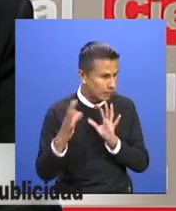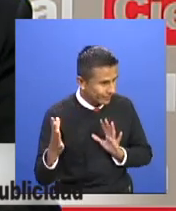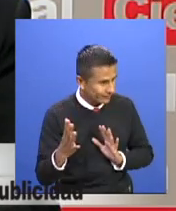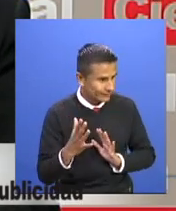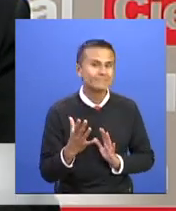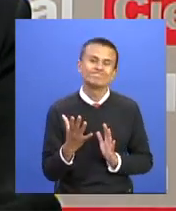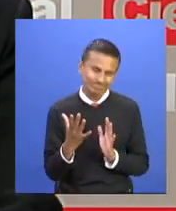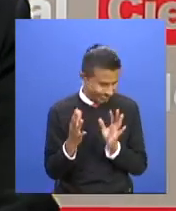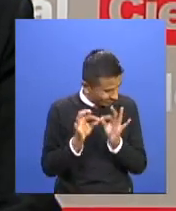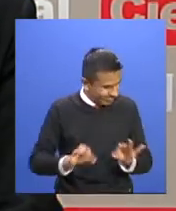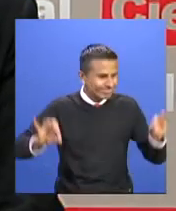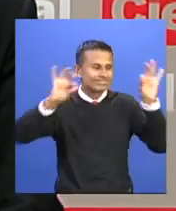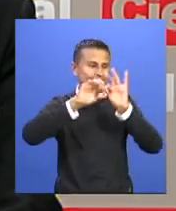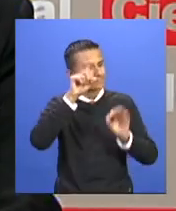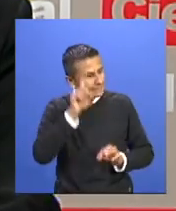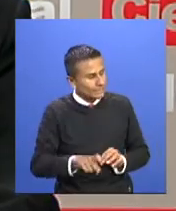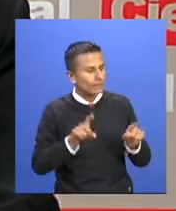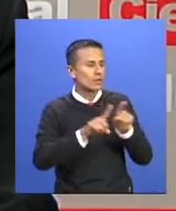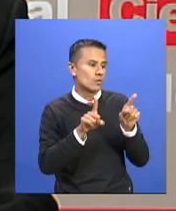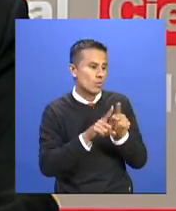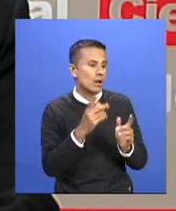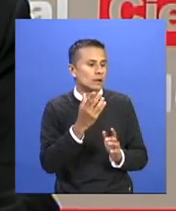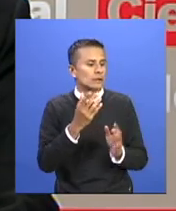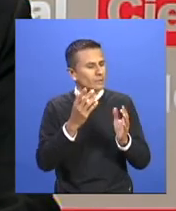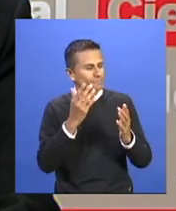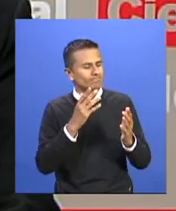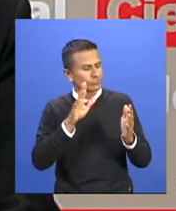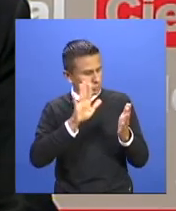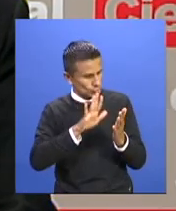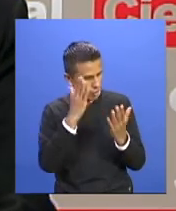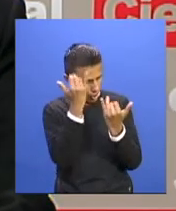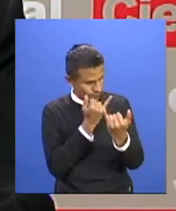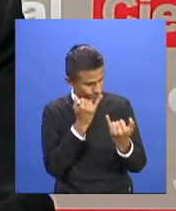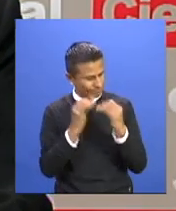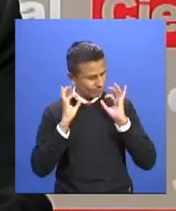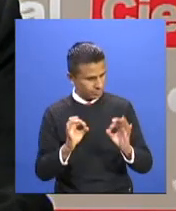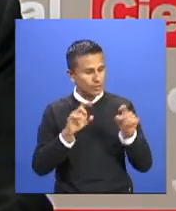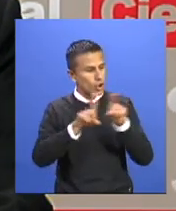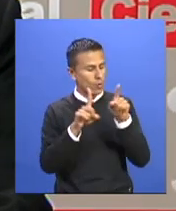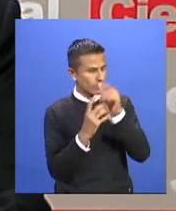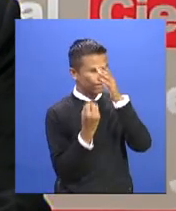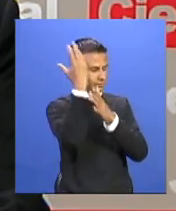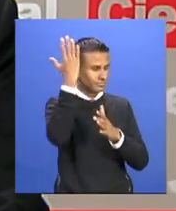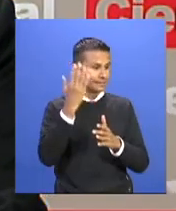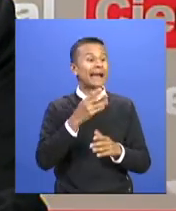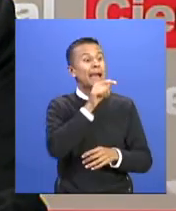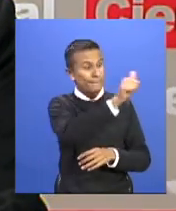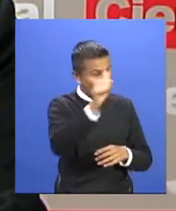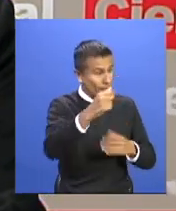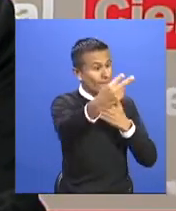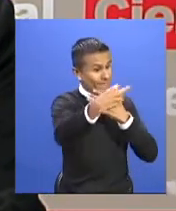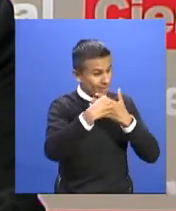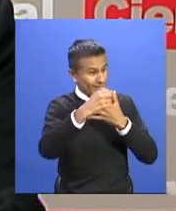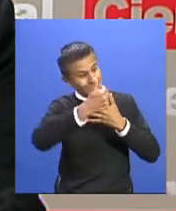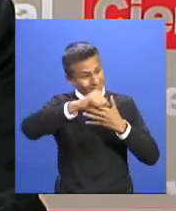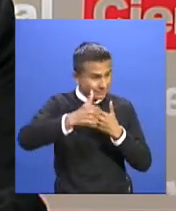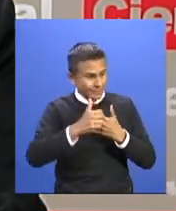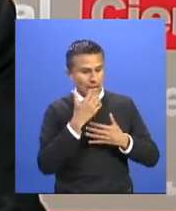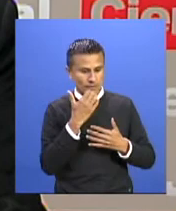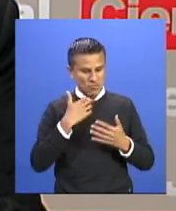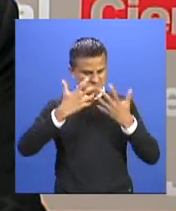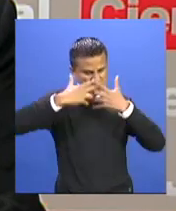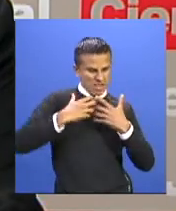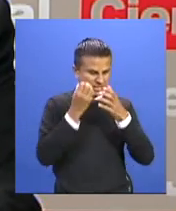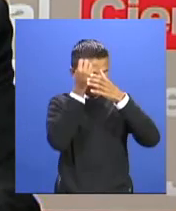importante construir reputación a través de una empresa innovadora. Eso lo mide mucho nuestro cliente. Uh-huh. Una